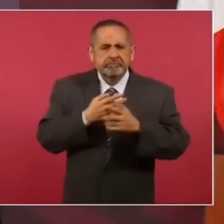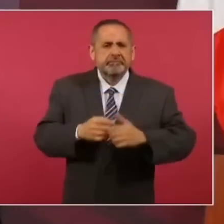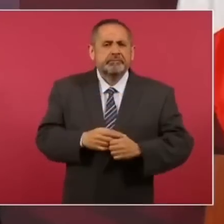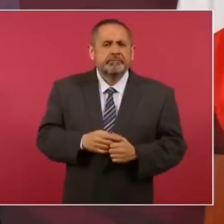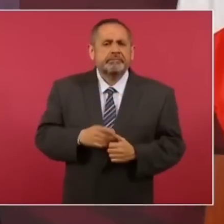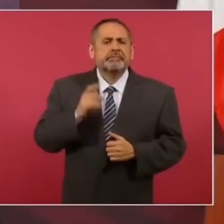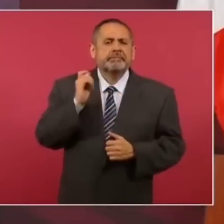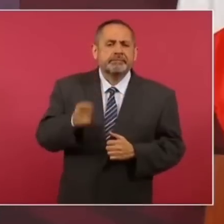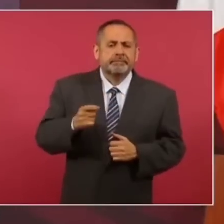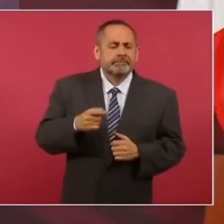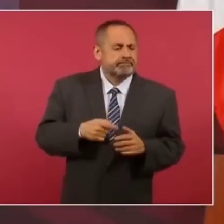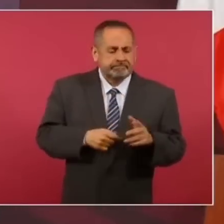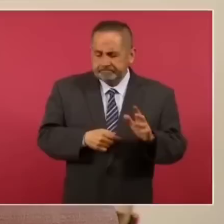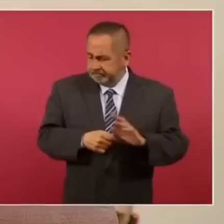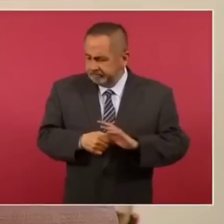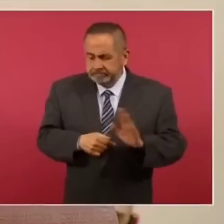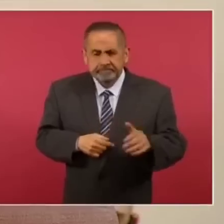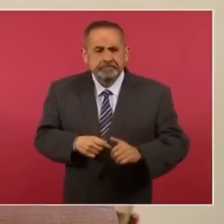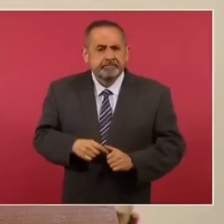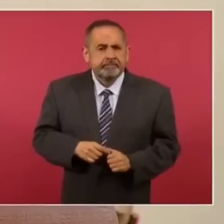que consideró que no